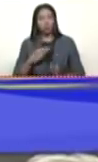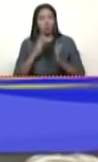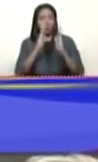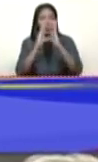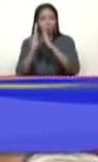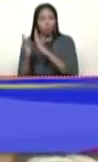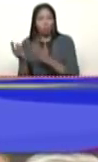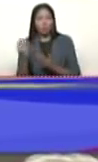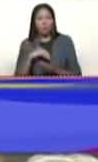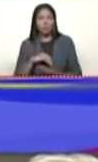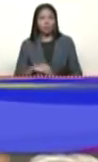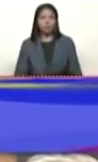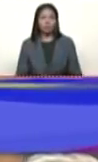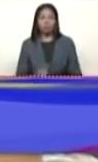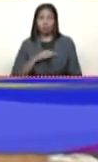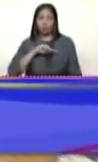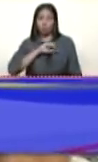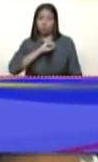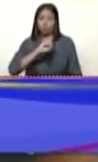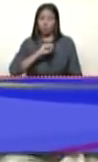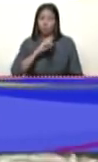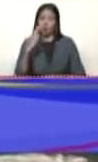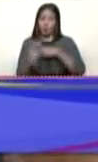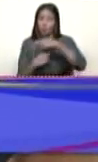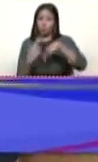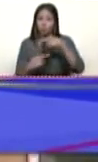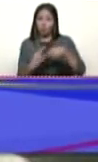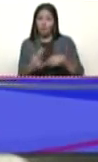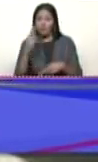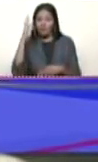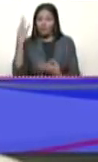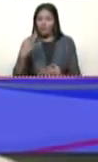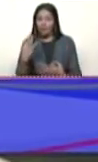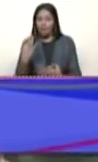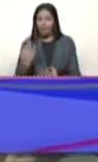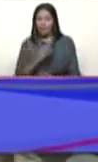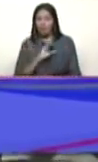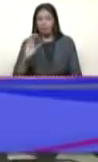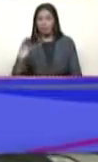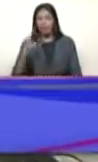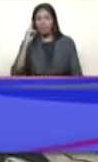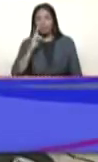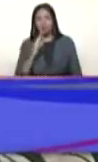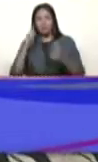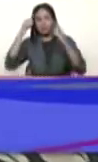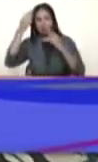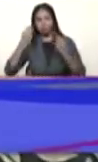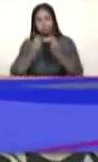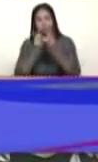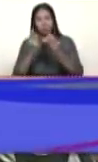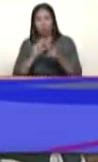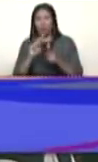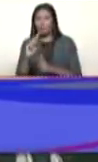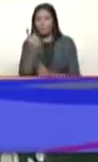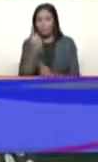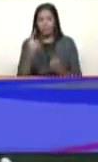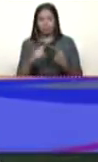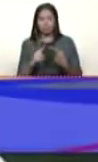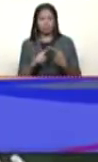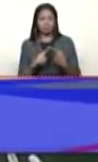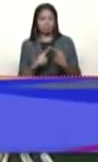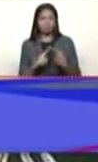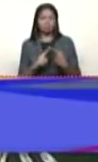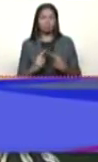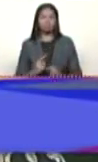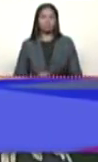organizados y que somos revolucionarios y que creemos en esta patria de Bolívar y de Chávez. Eso es lo primordial,